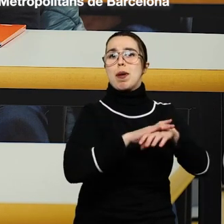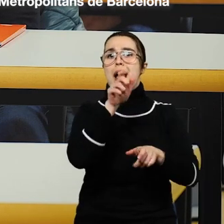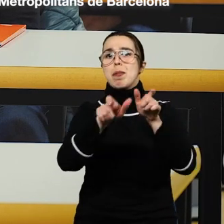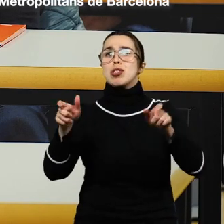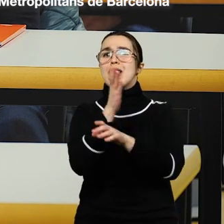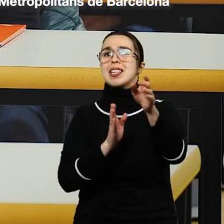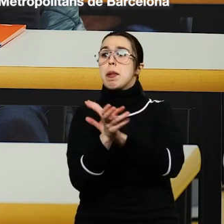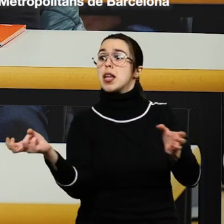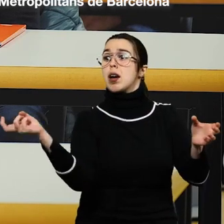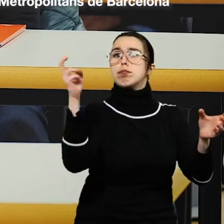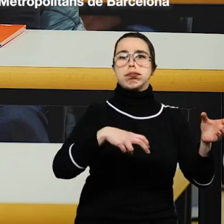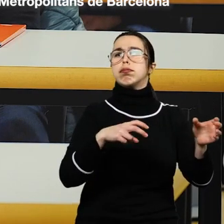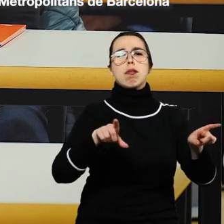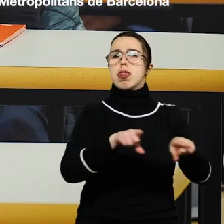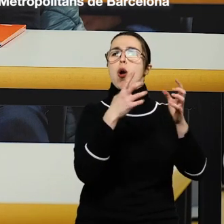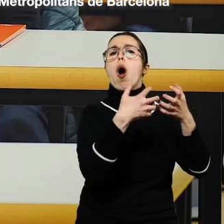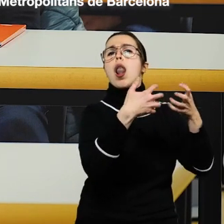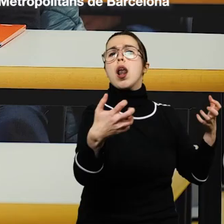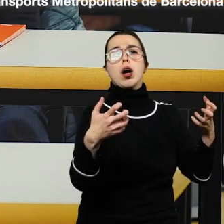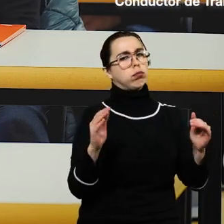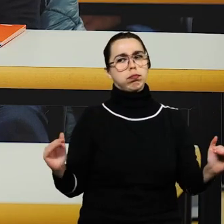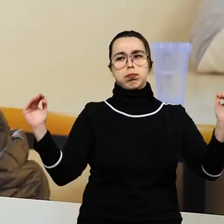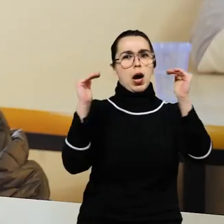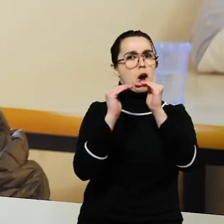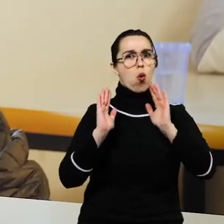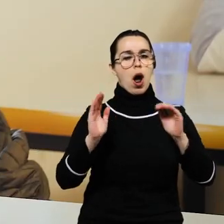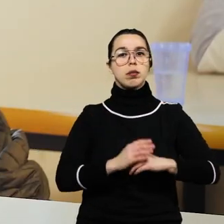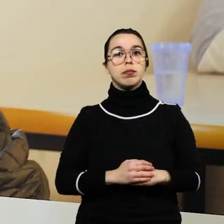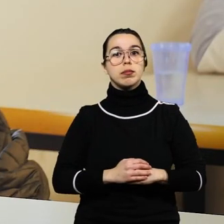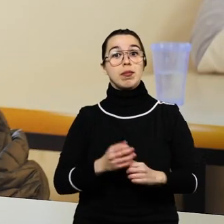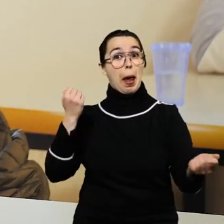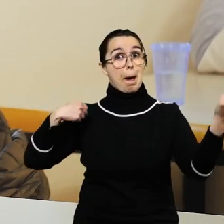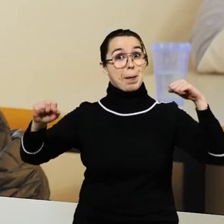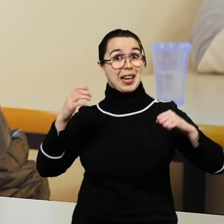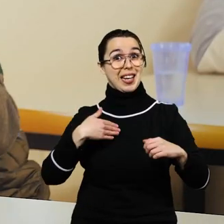más importante que el tiempo que perdemos en conducir. La práctica